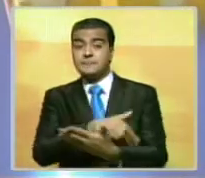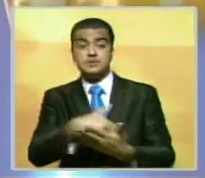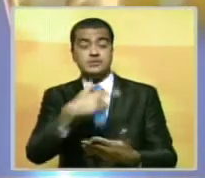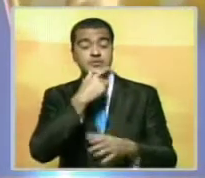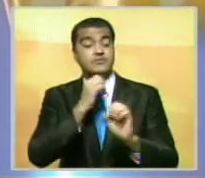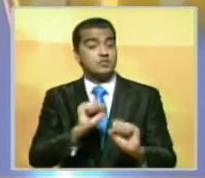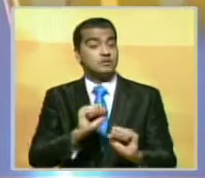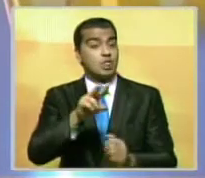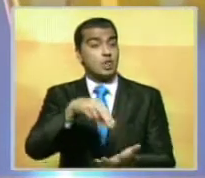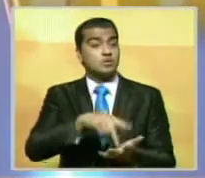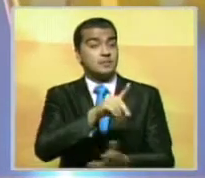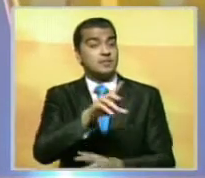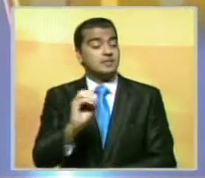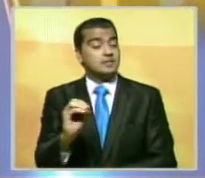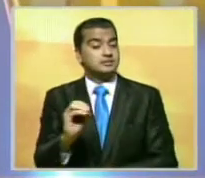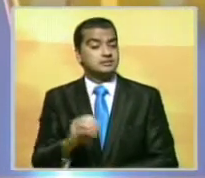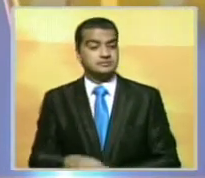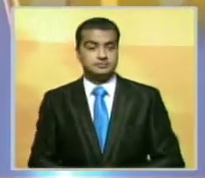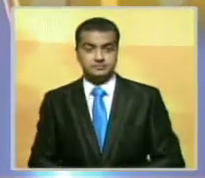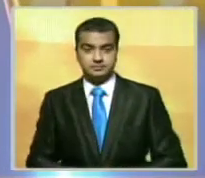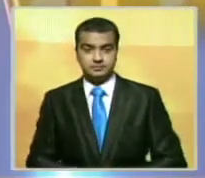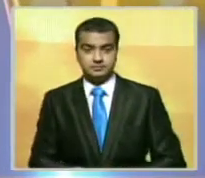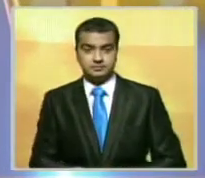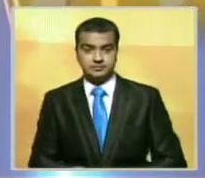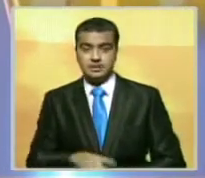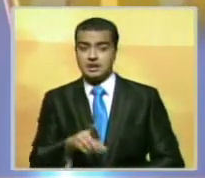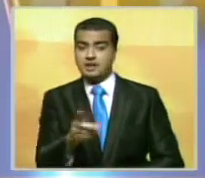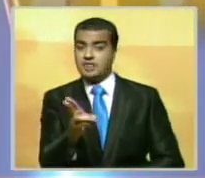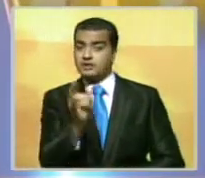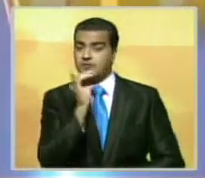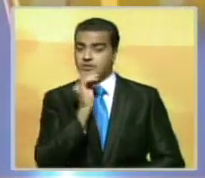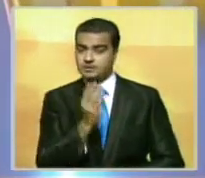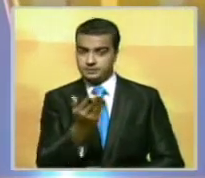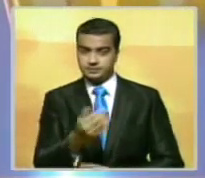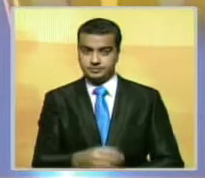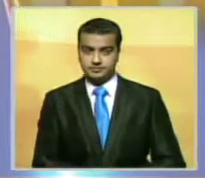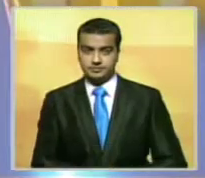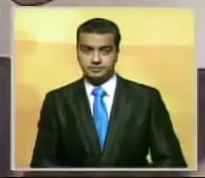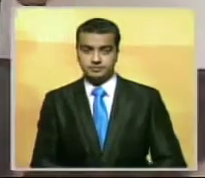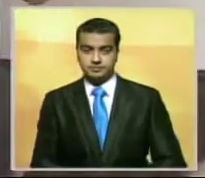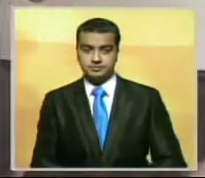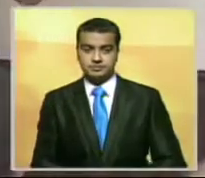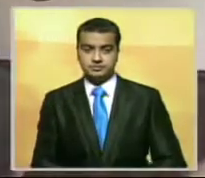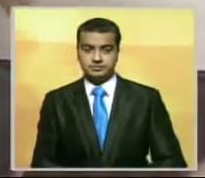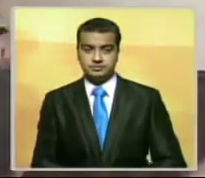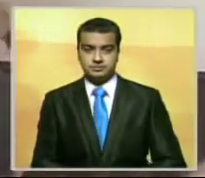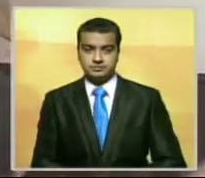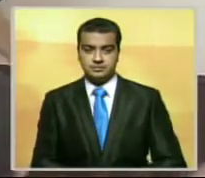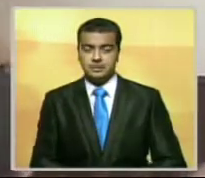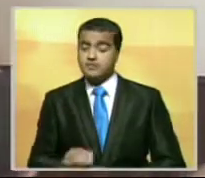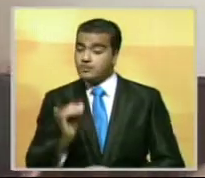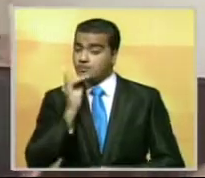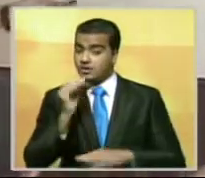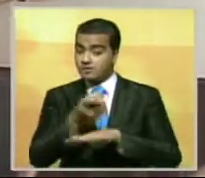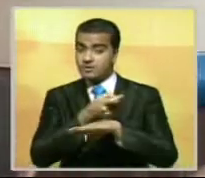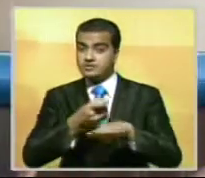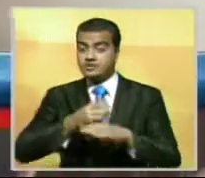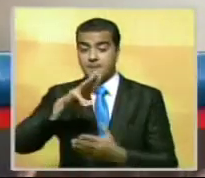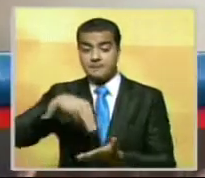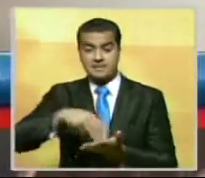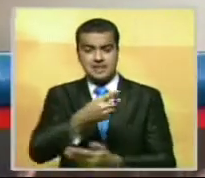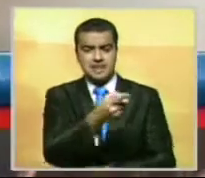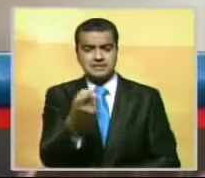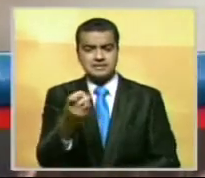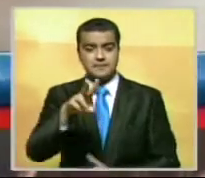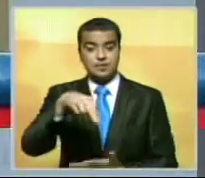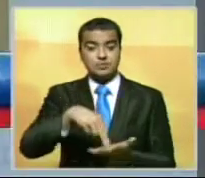desde el año 2010 al despacho que dirige Glenda Hernández con la información. Capriles informó que la gobernación de Miranda requiere para